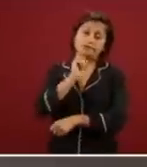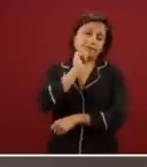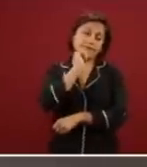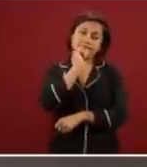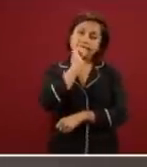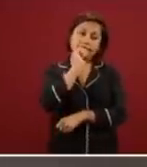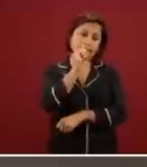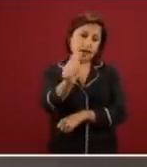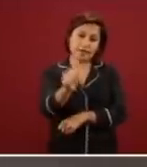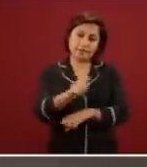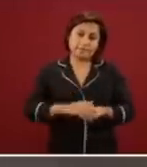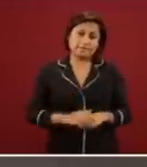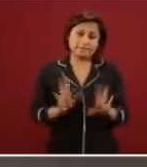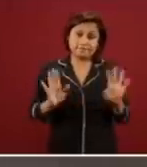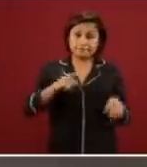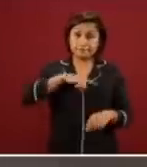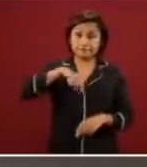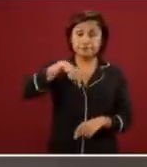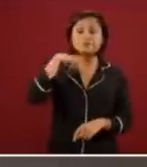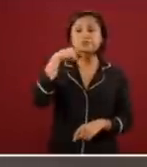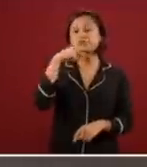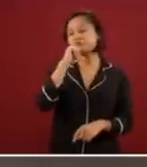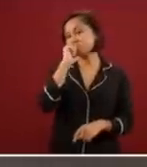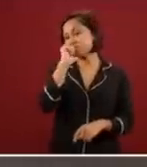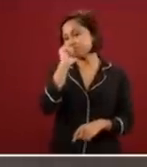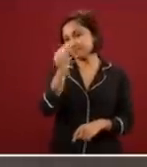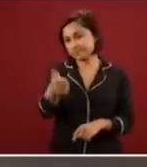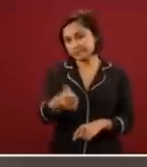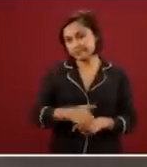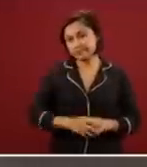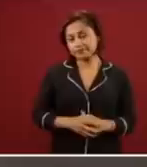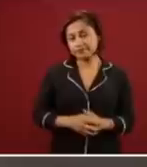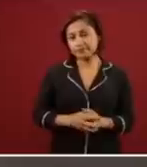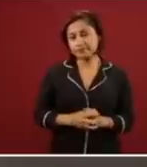nos tiene sin cuidado, ¿no?, el que